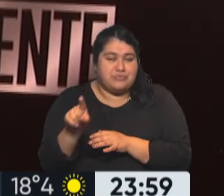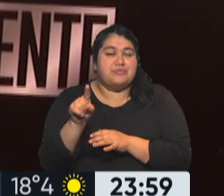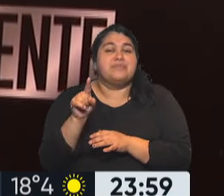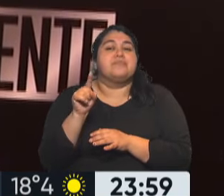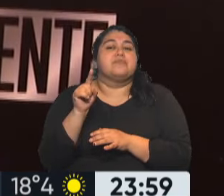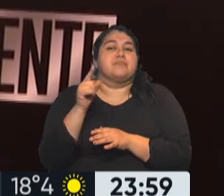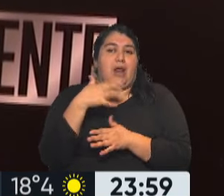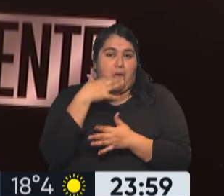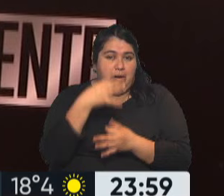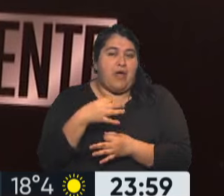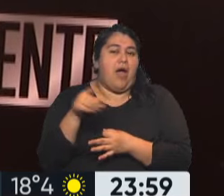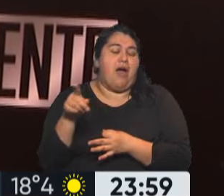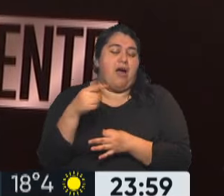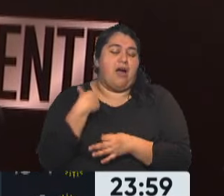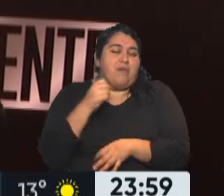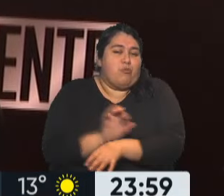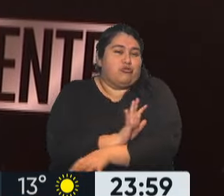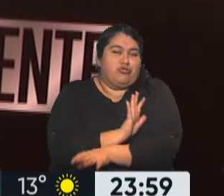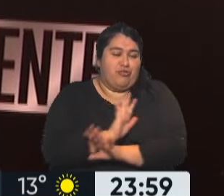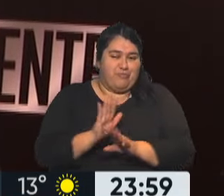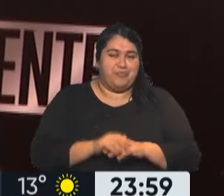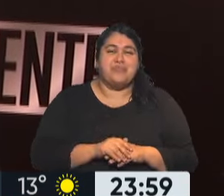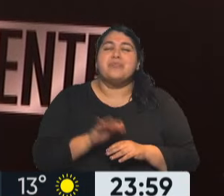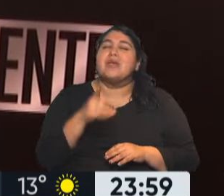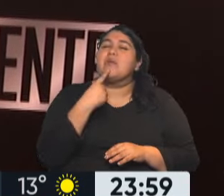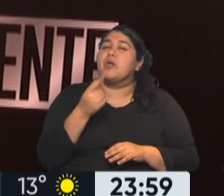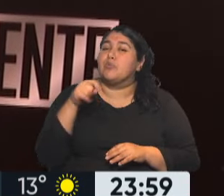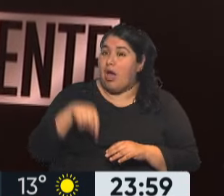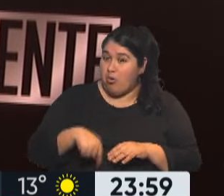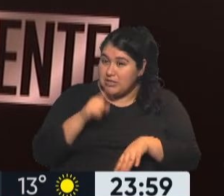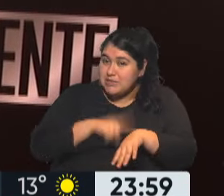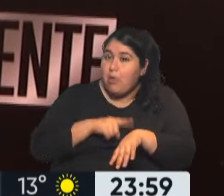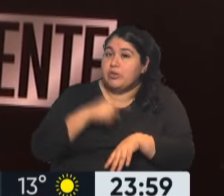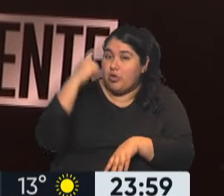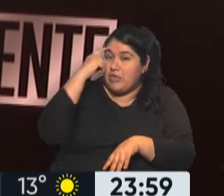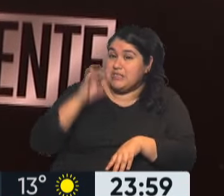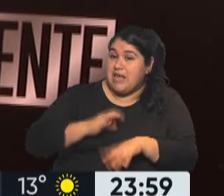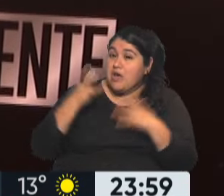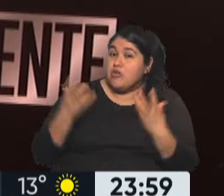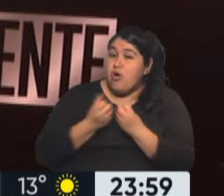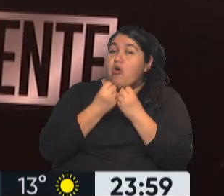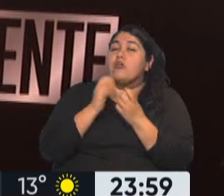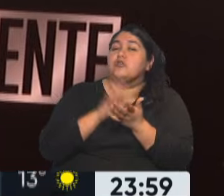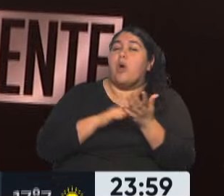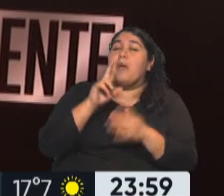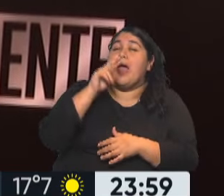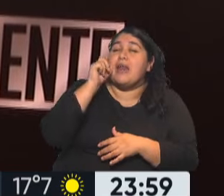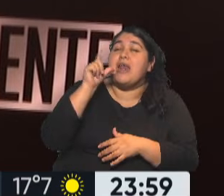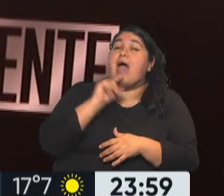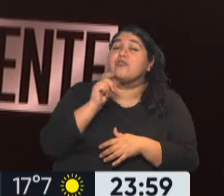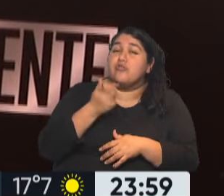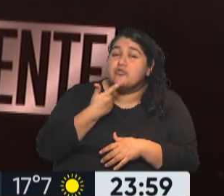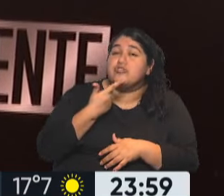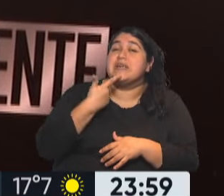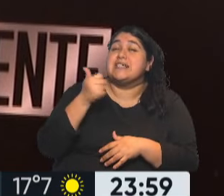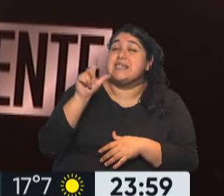da mucha, mucha emoción, la verdad, el trabajo que hacen. Y en esta edición también se va a conmemorar 10 años de la película Relatos Salvajes, que también te tuvo como uno de los